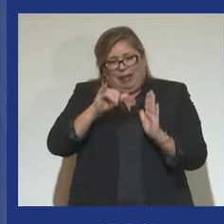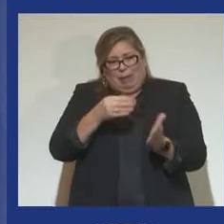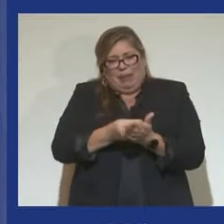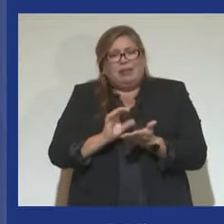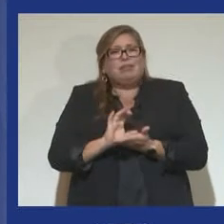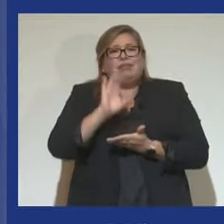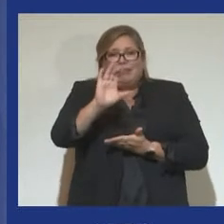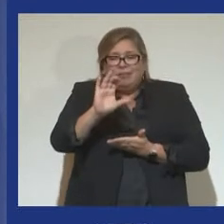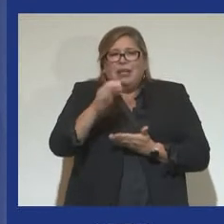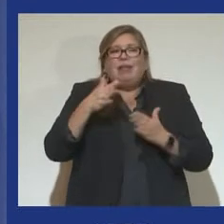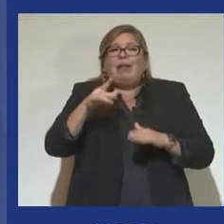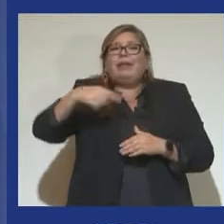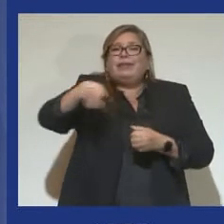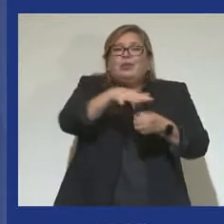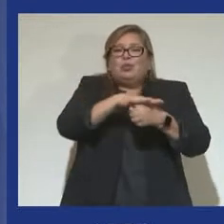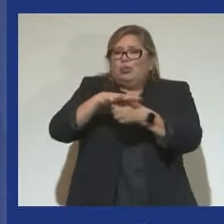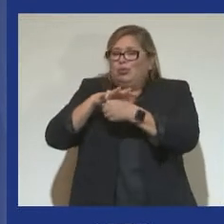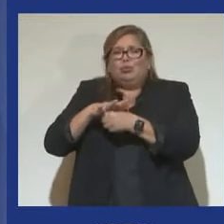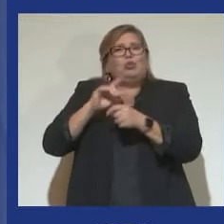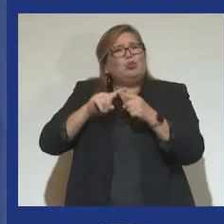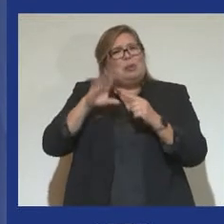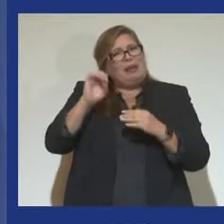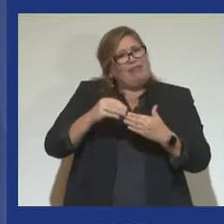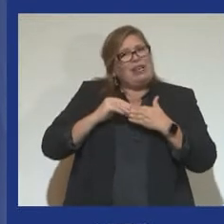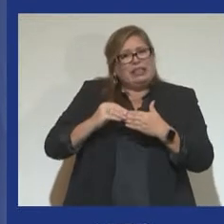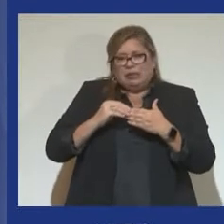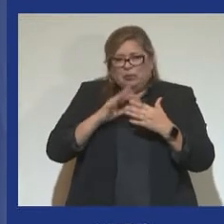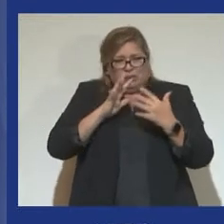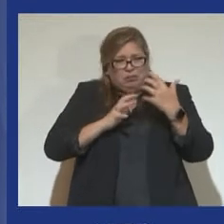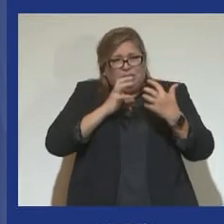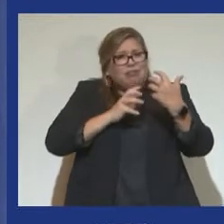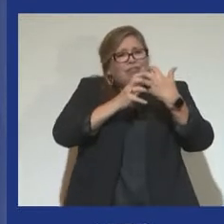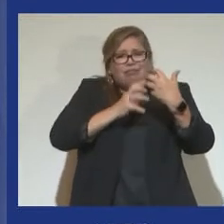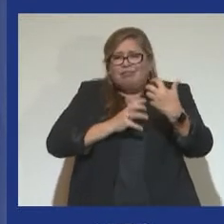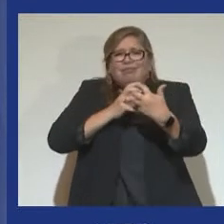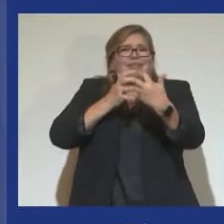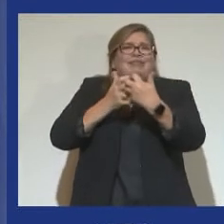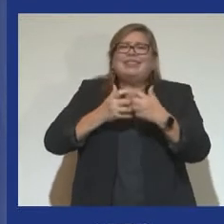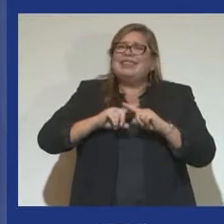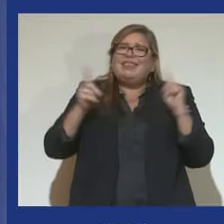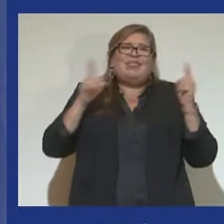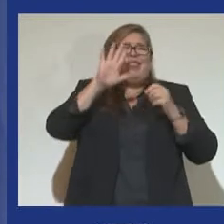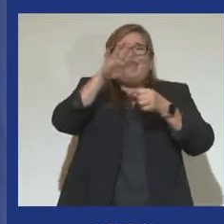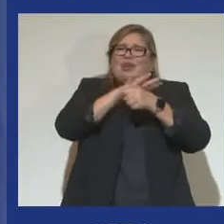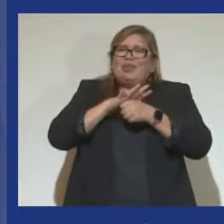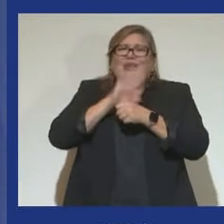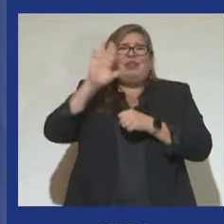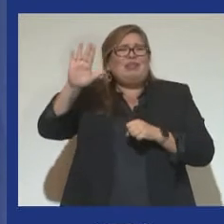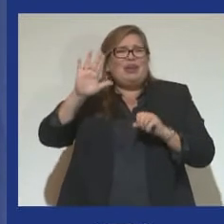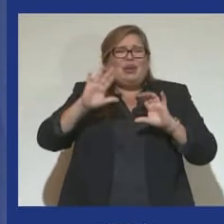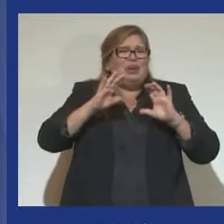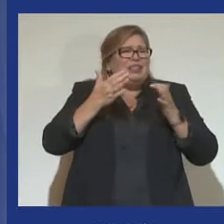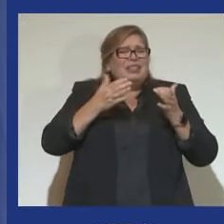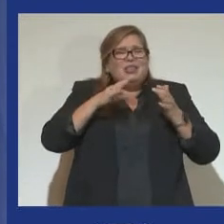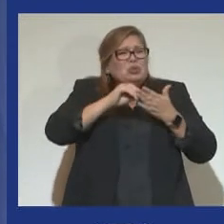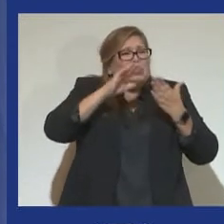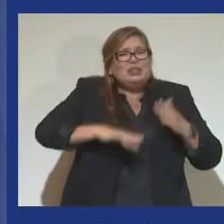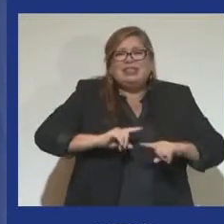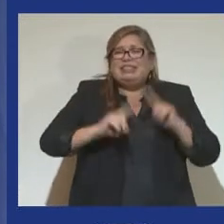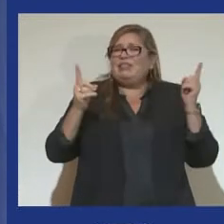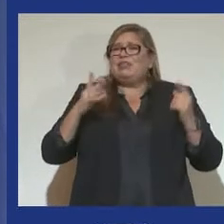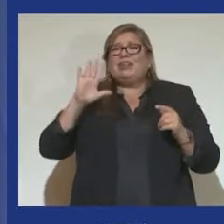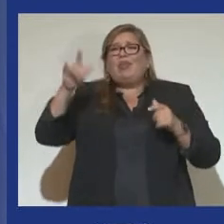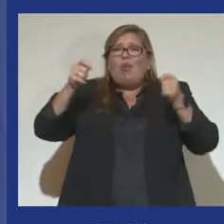se espera lograr queremos darles flexibilidad porque es un programa no funciona para todo el mundo de diferentes poblaciones diferentes dinámicas